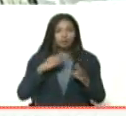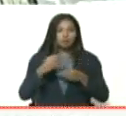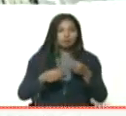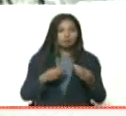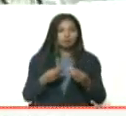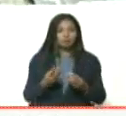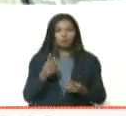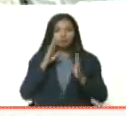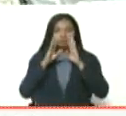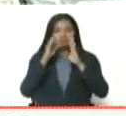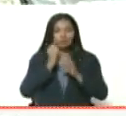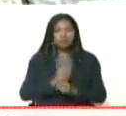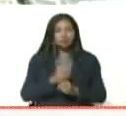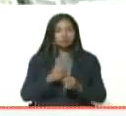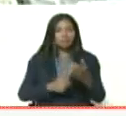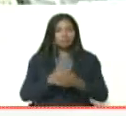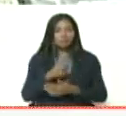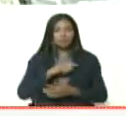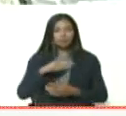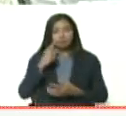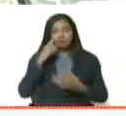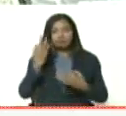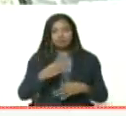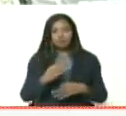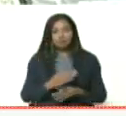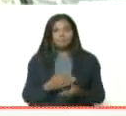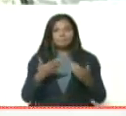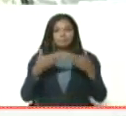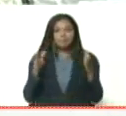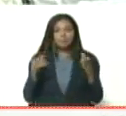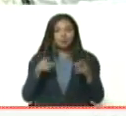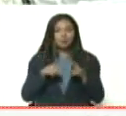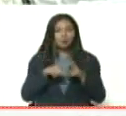estamos confiados y casi seguros que va a permitir